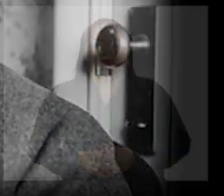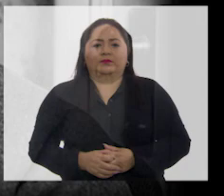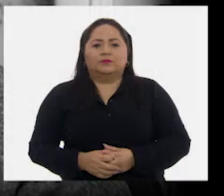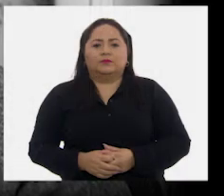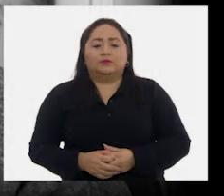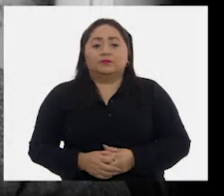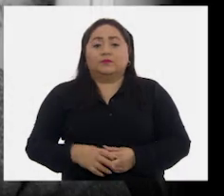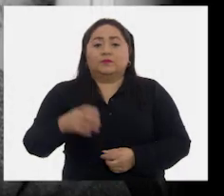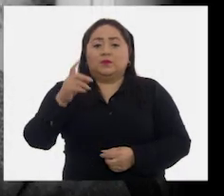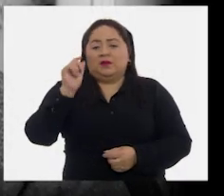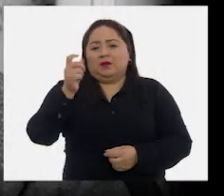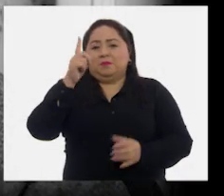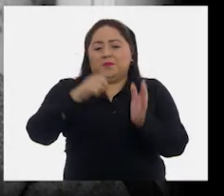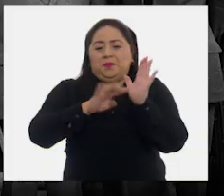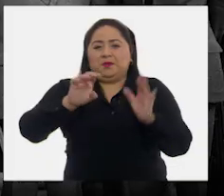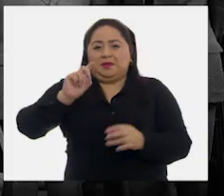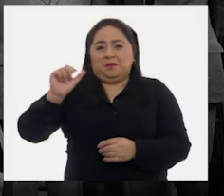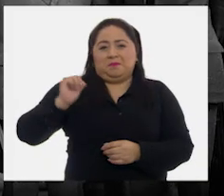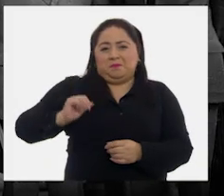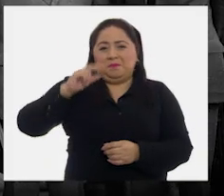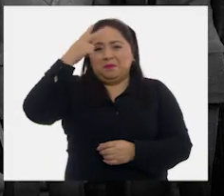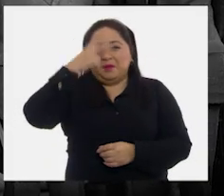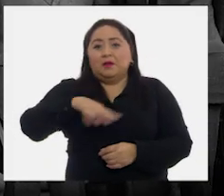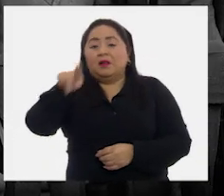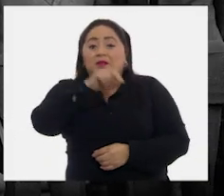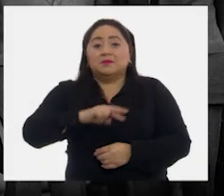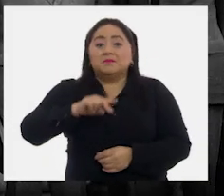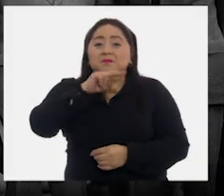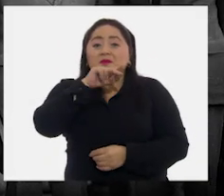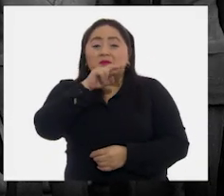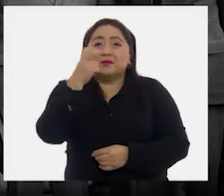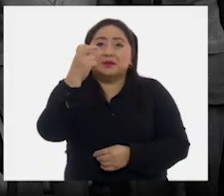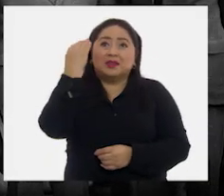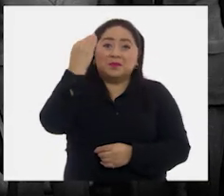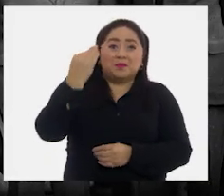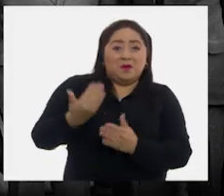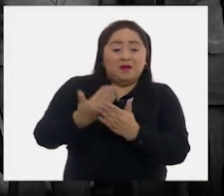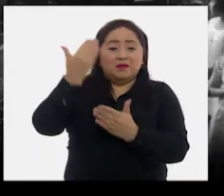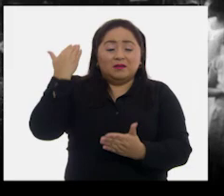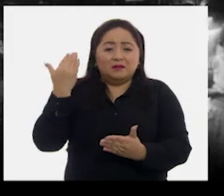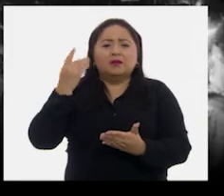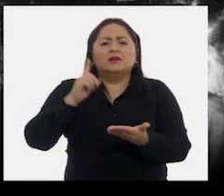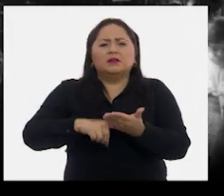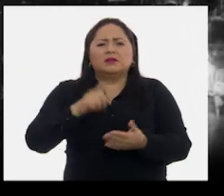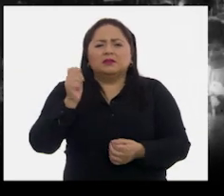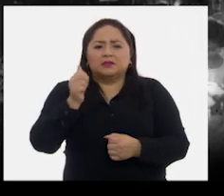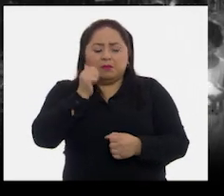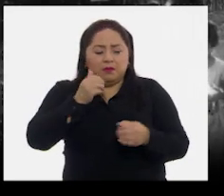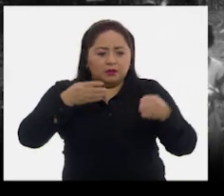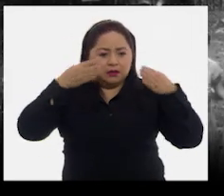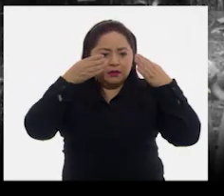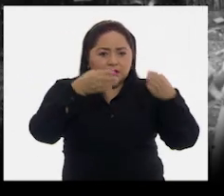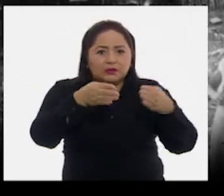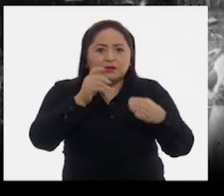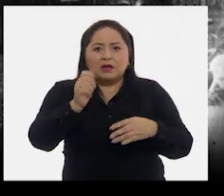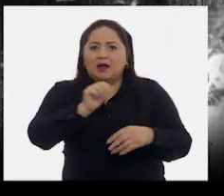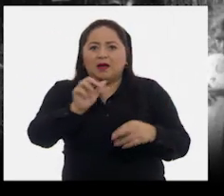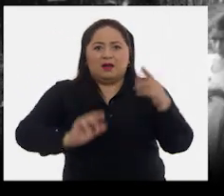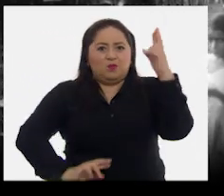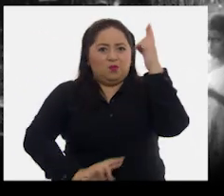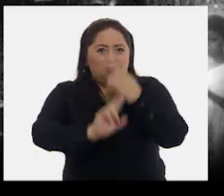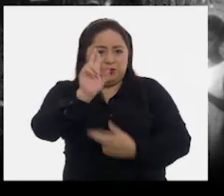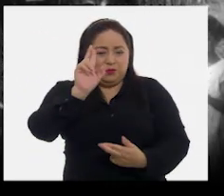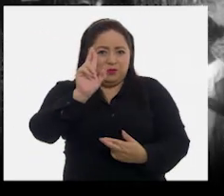En los años 30 en México, las preocupaciones de la década anterior, que habían estado centradas en los efectos de la